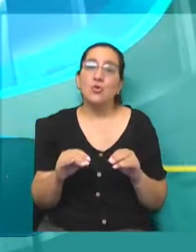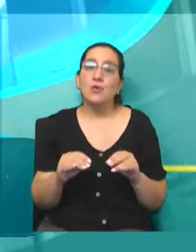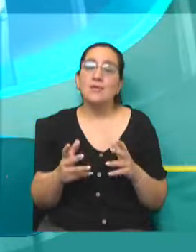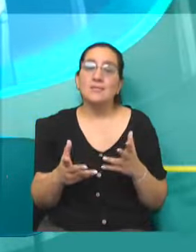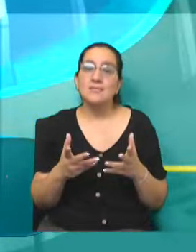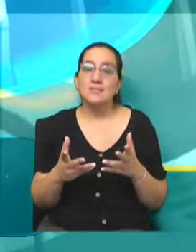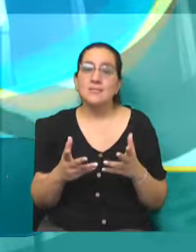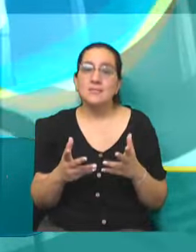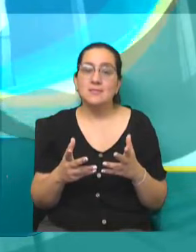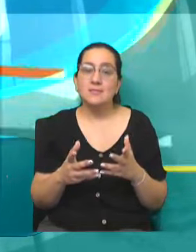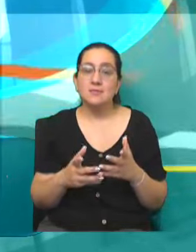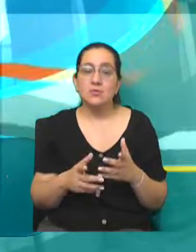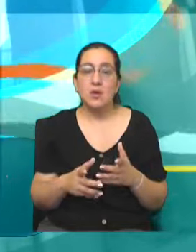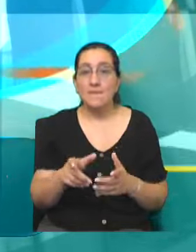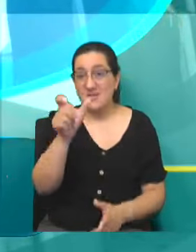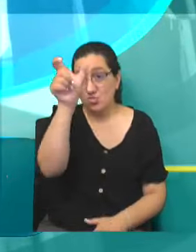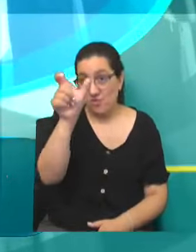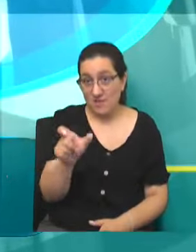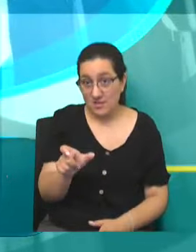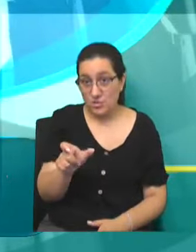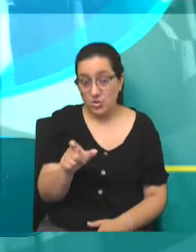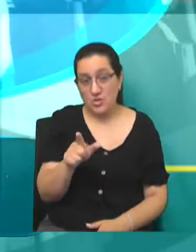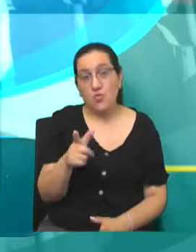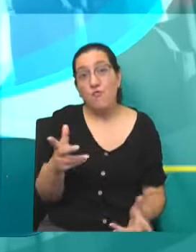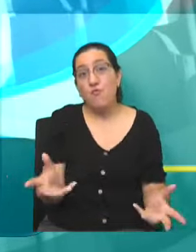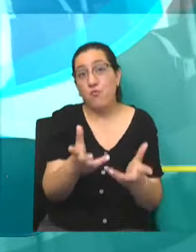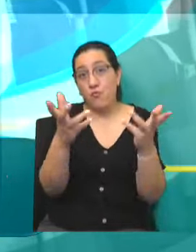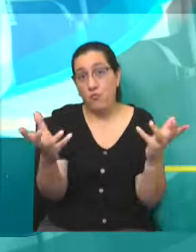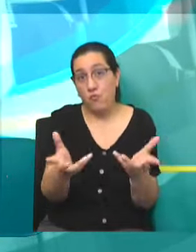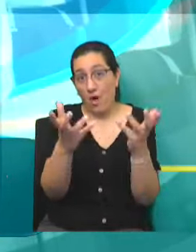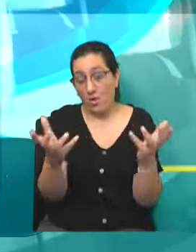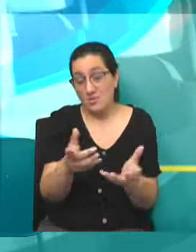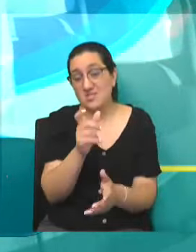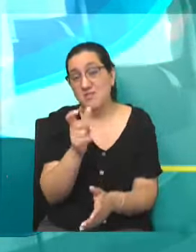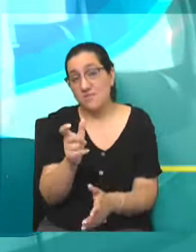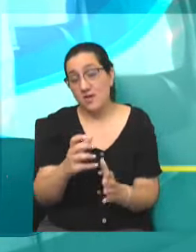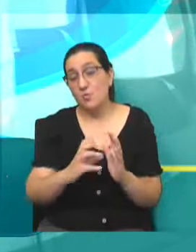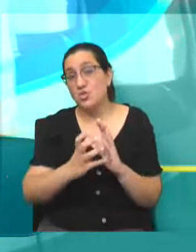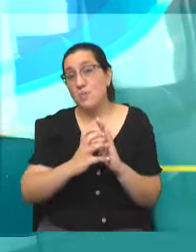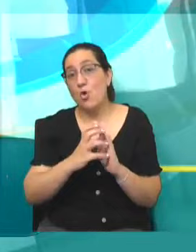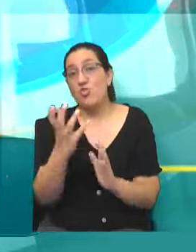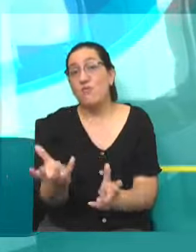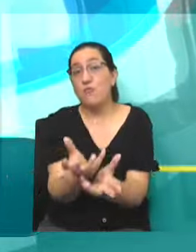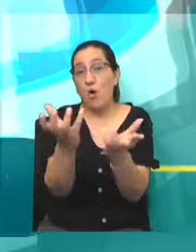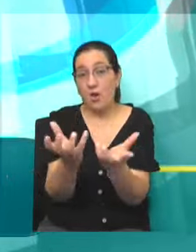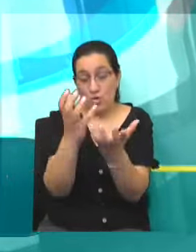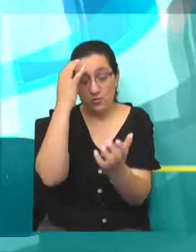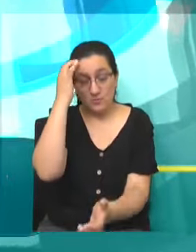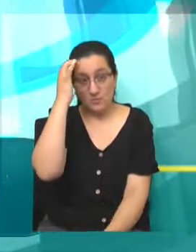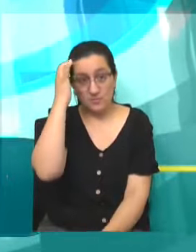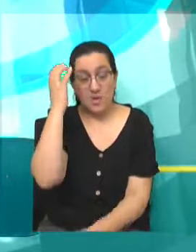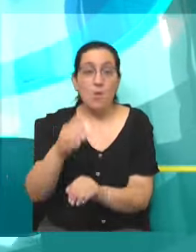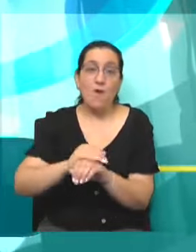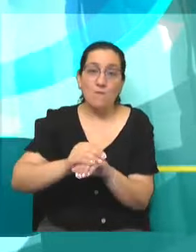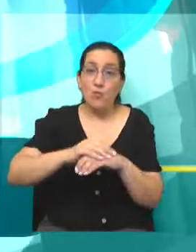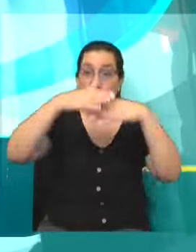todo lo que es una personificación, eso es fuego. ¿Sí? Todo lo que es imagen de lo que sea, de Buda, de